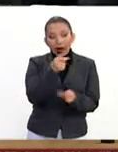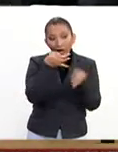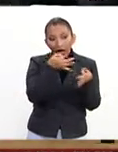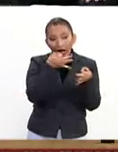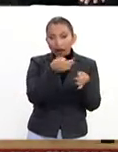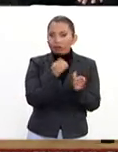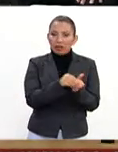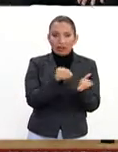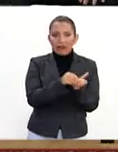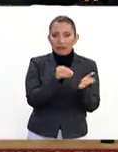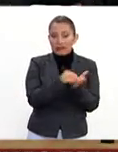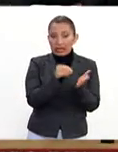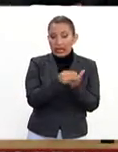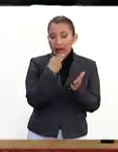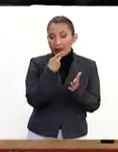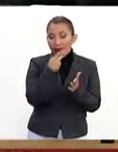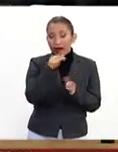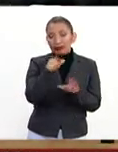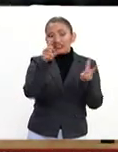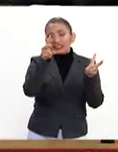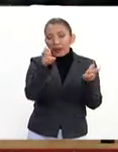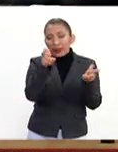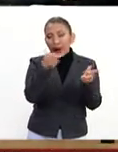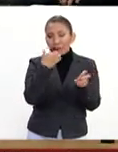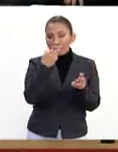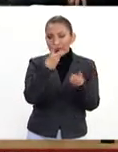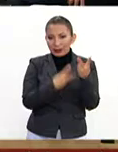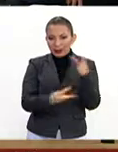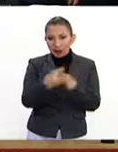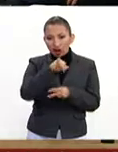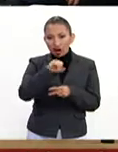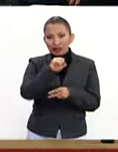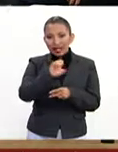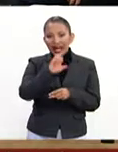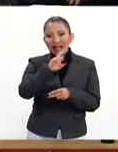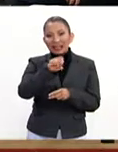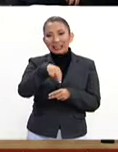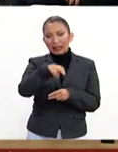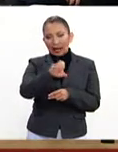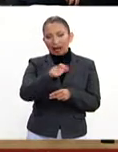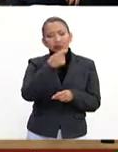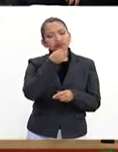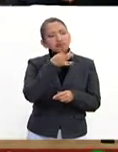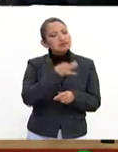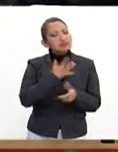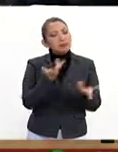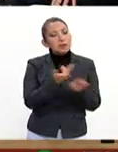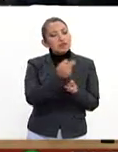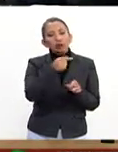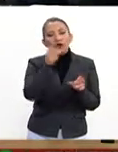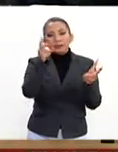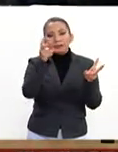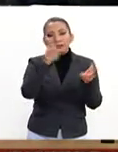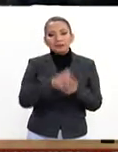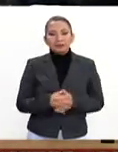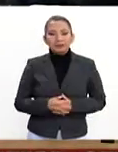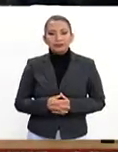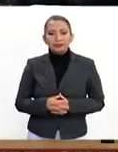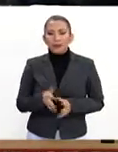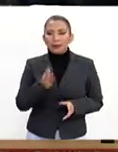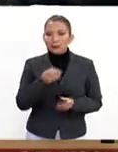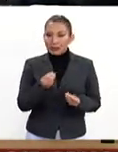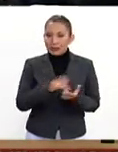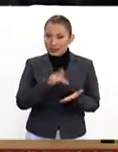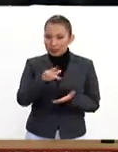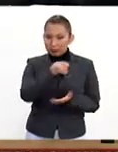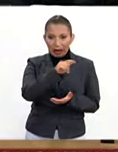sigue siendo agenda. Y vamos a hablar de un tema. Bienvenido, José Enrique, cuéntanos cuál es lo que traes sobre la palestra. Muchas gracias,